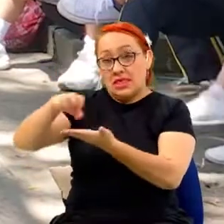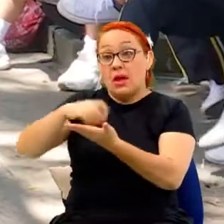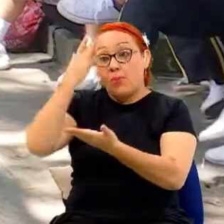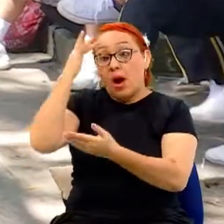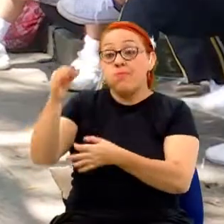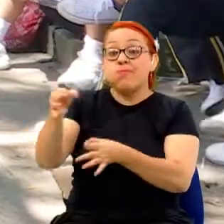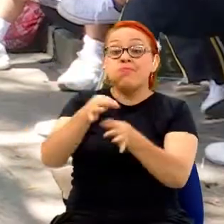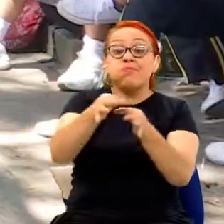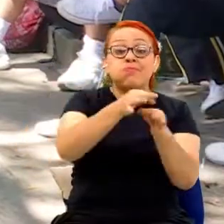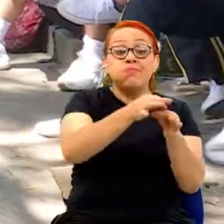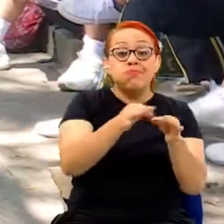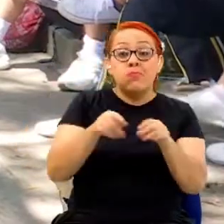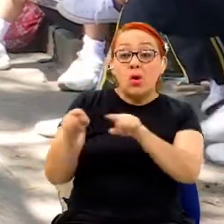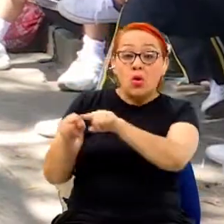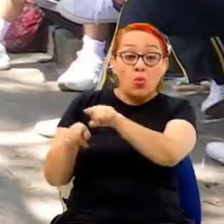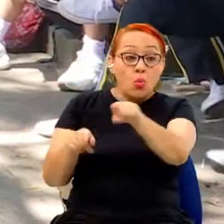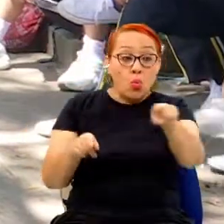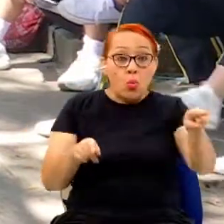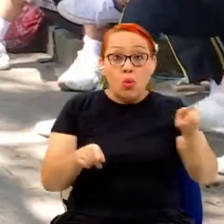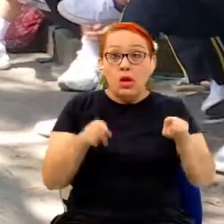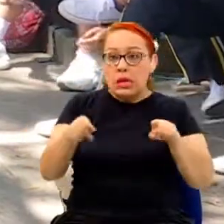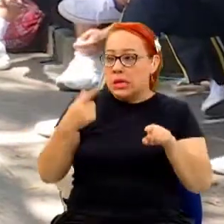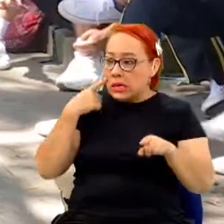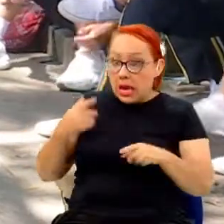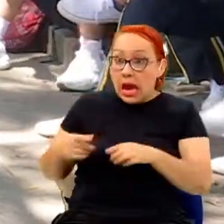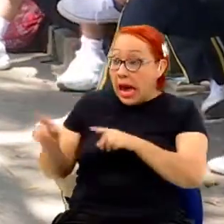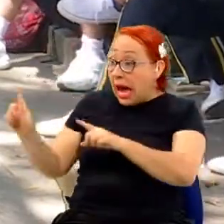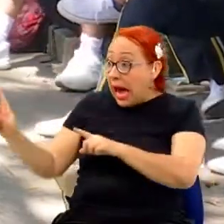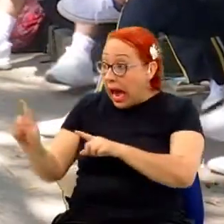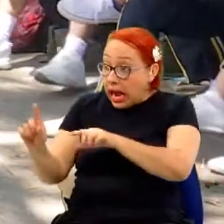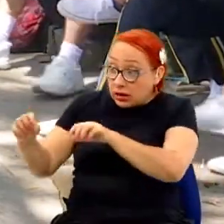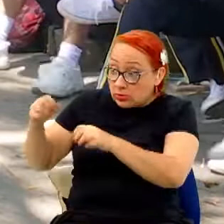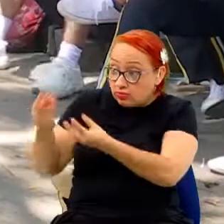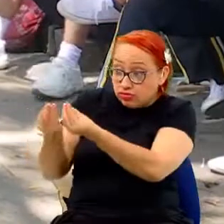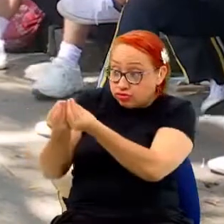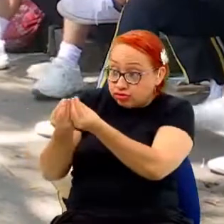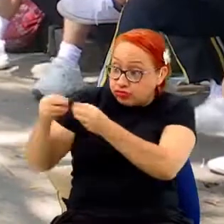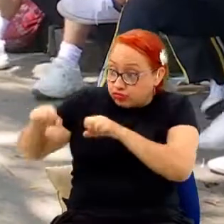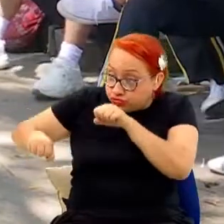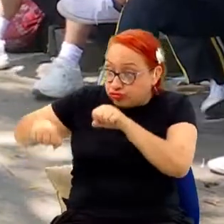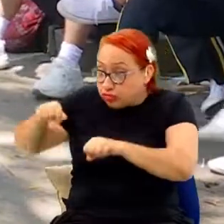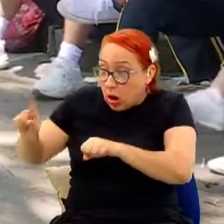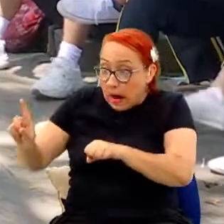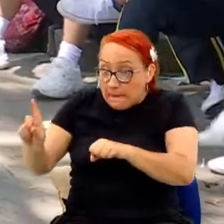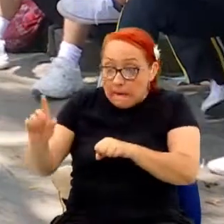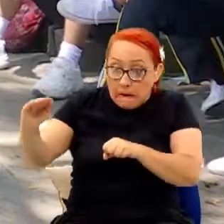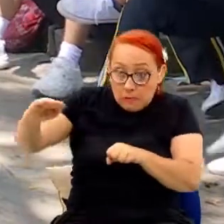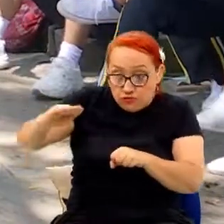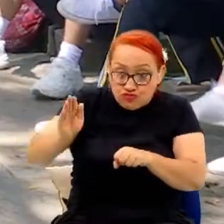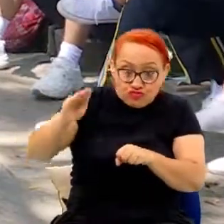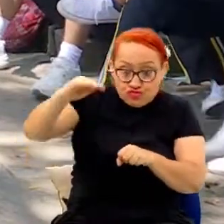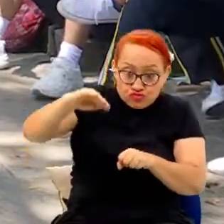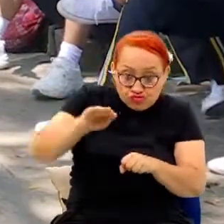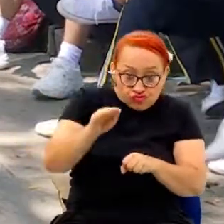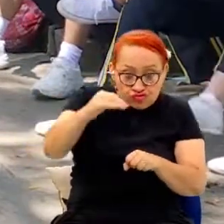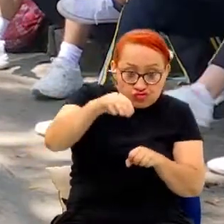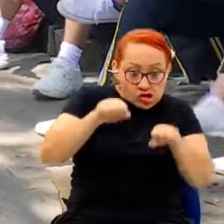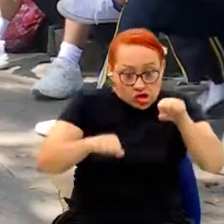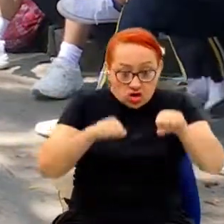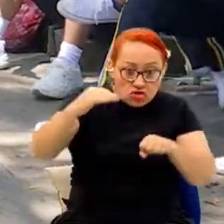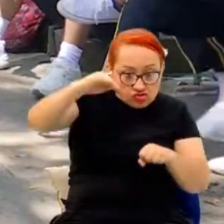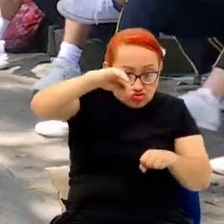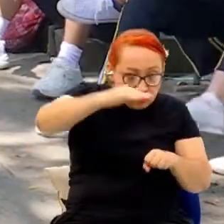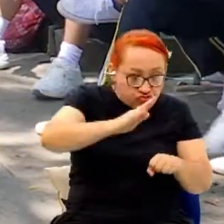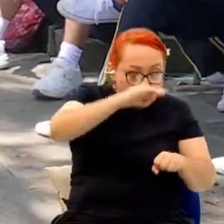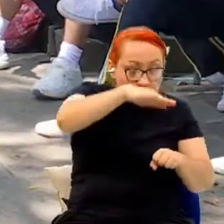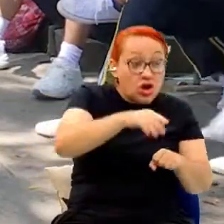municipios santandereanos recibirán esta Vuelta a Colombia femenina, que tendrá más de 130 pedalistas en acción y que llegarán el